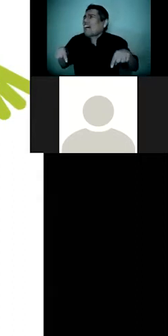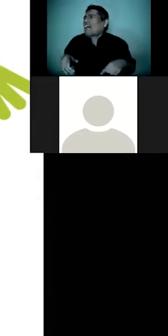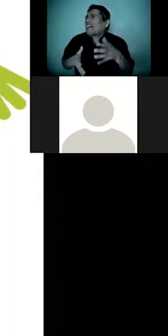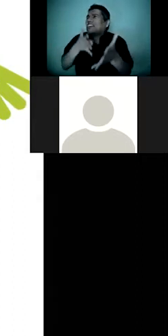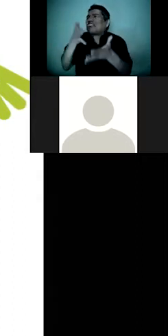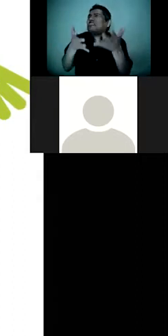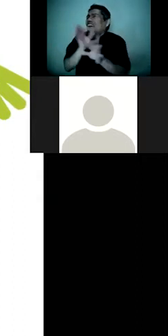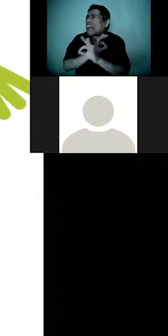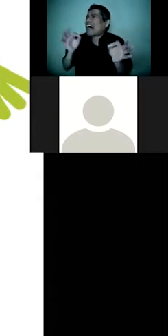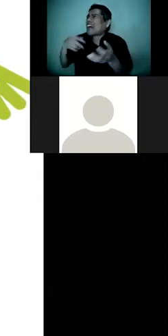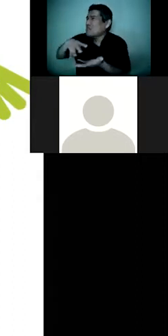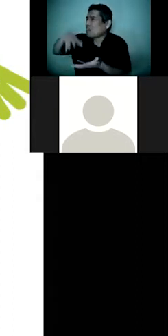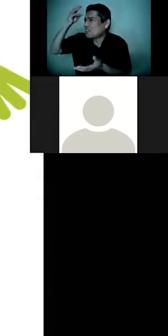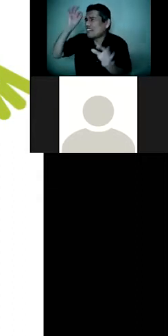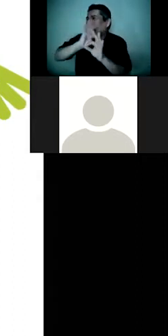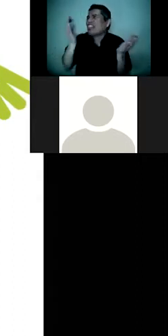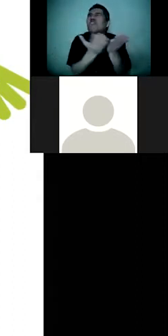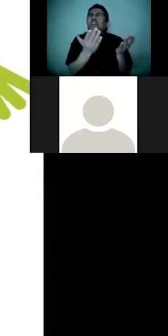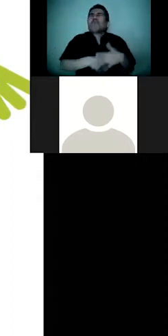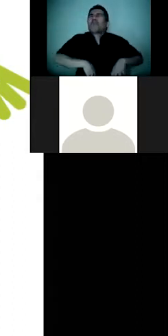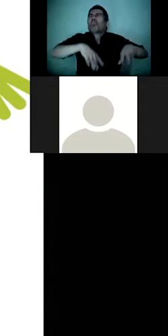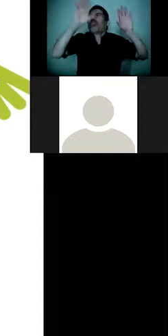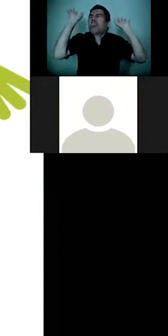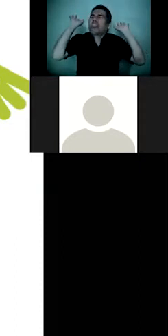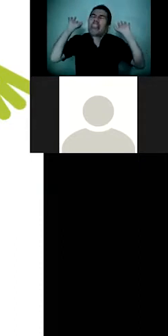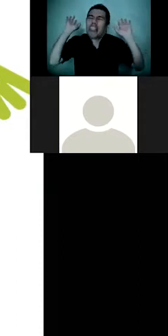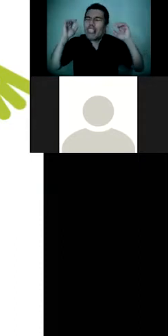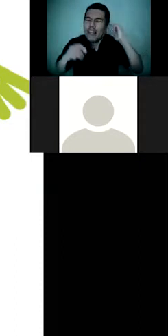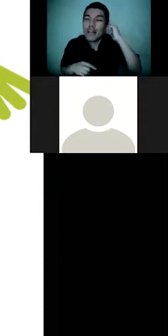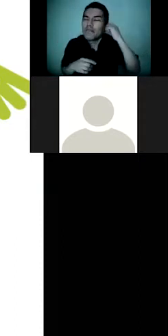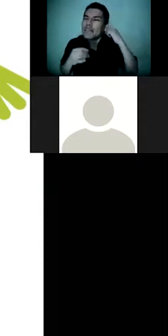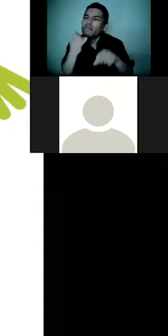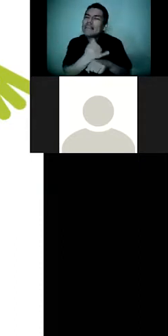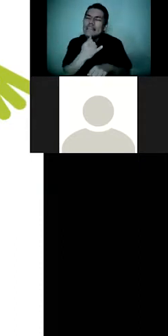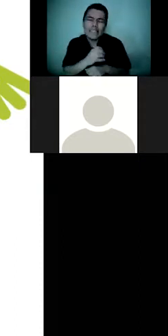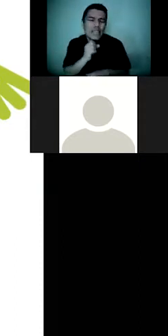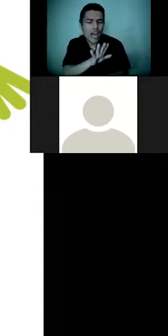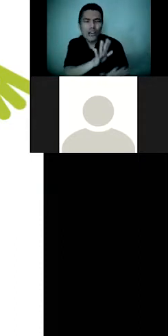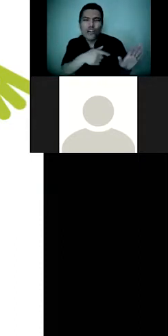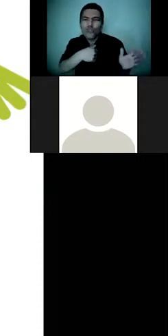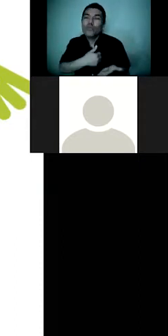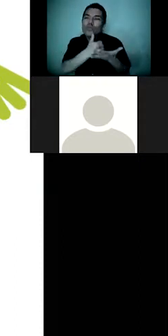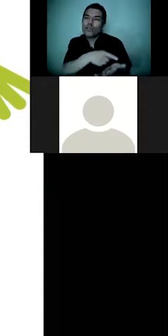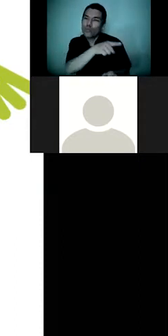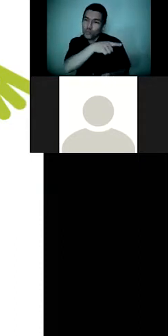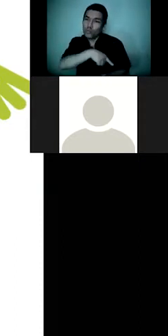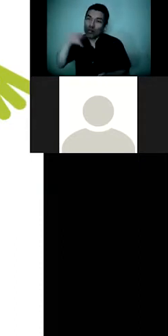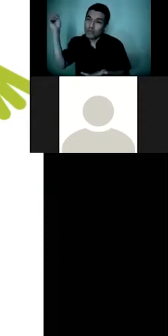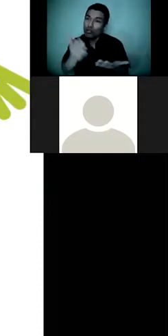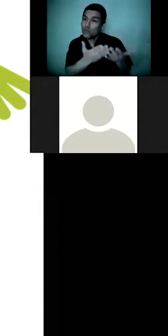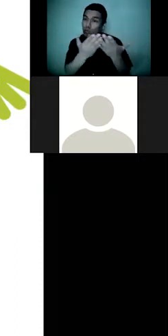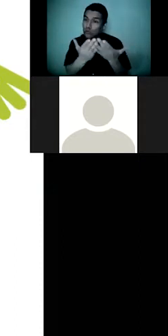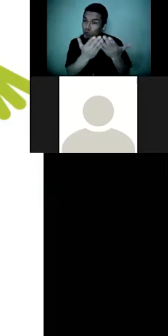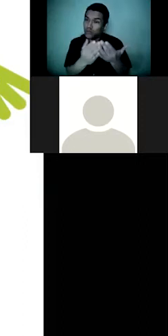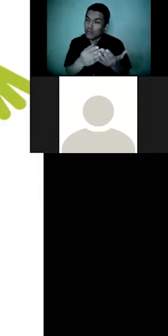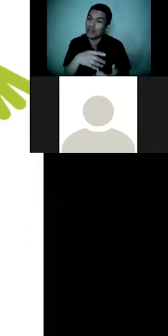a la universidad? Acá las señas, nada, no voy a aprender nada si no hay señas, ¿no? Y mi iglesia me dice, ya, ok, yo te voy a